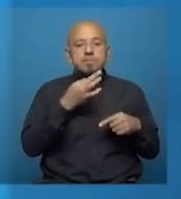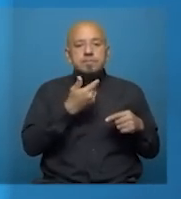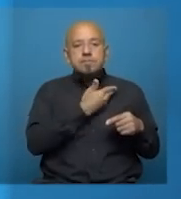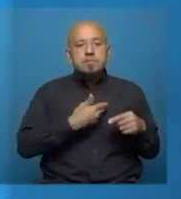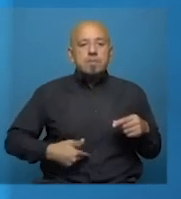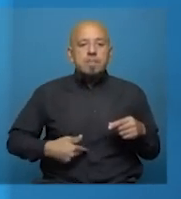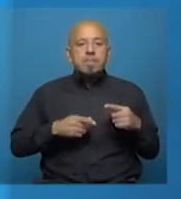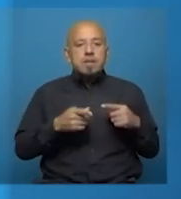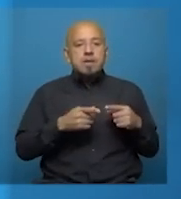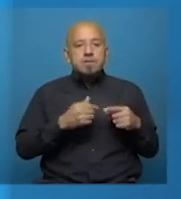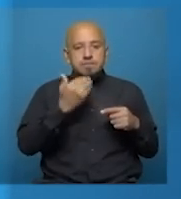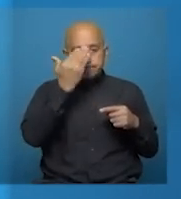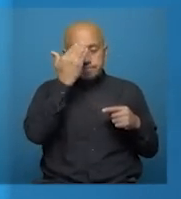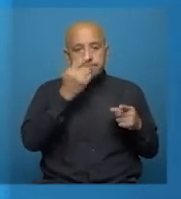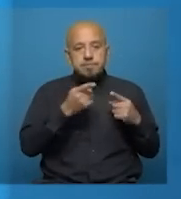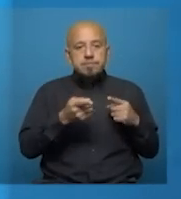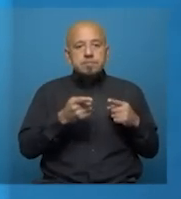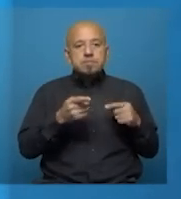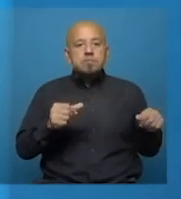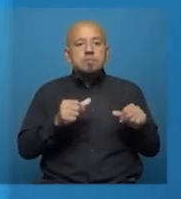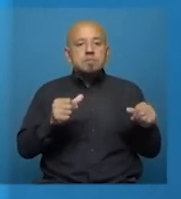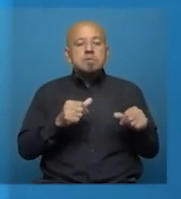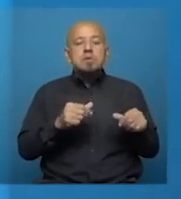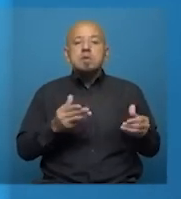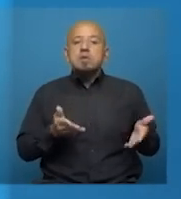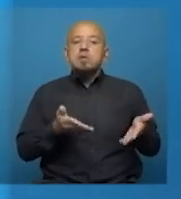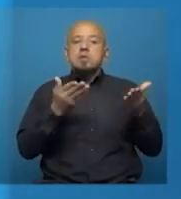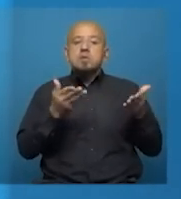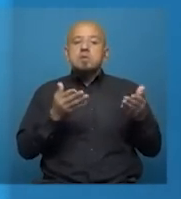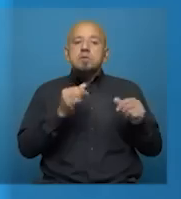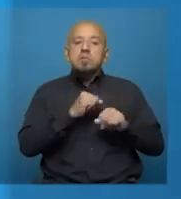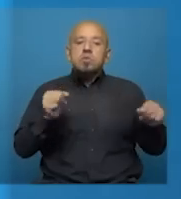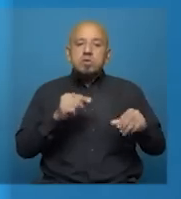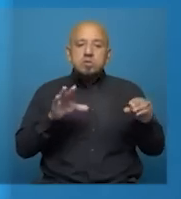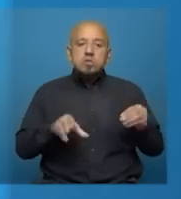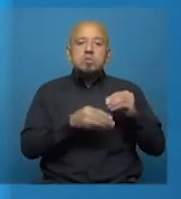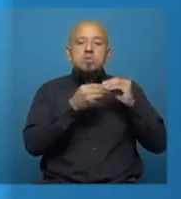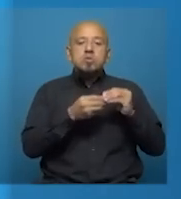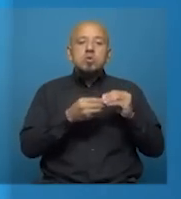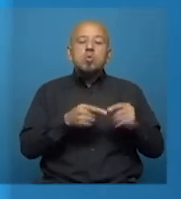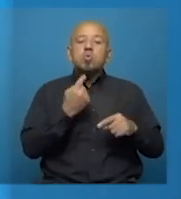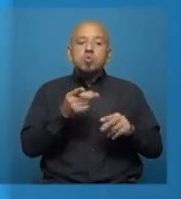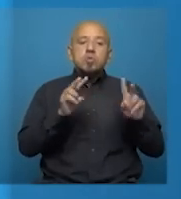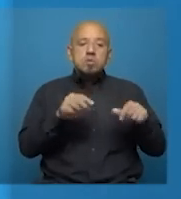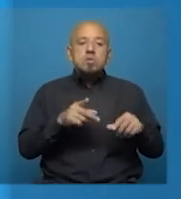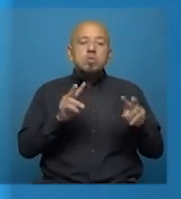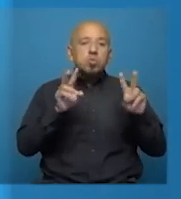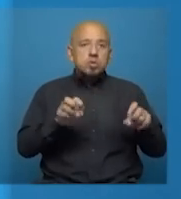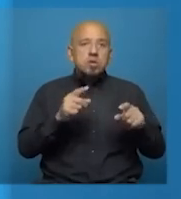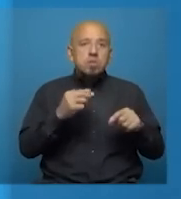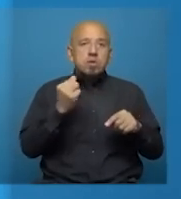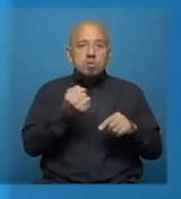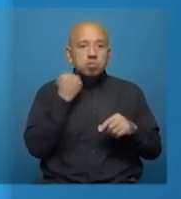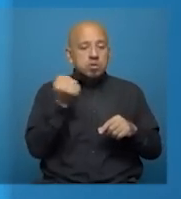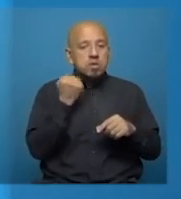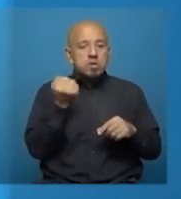Frente Amplio, van a ampliarle un poco sus potestades para poder incorporarle otros temas, porque para nosotros era un tema muy central